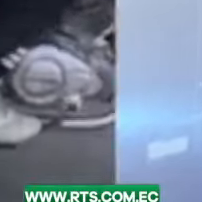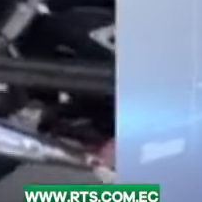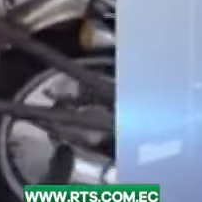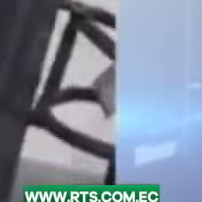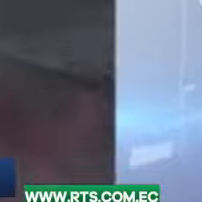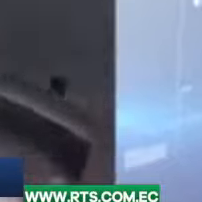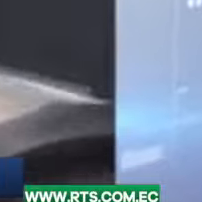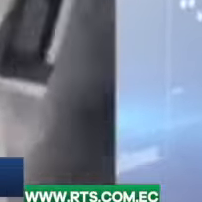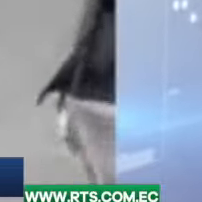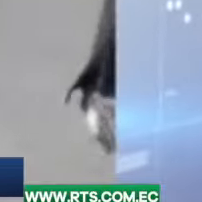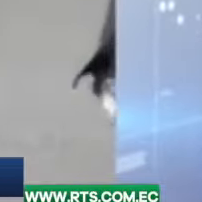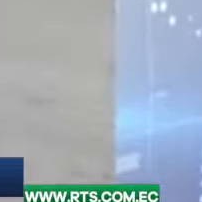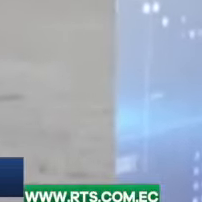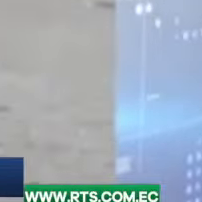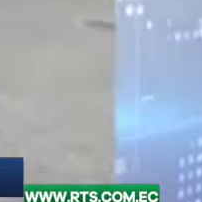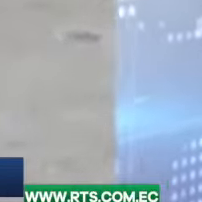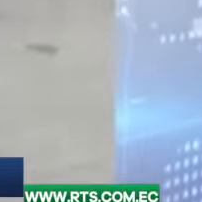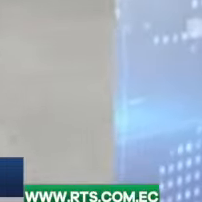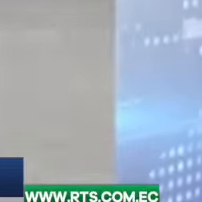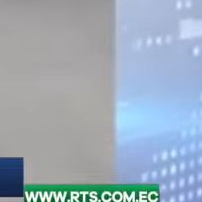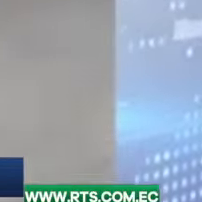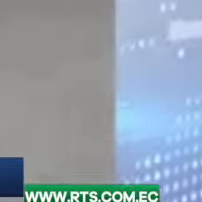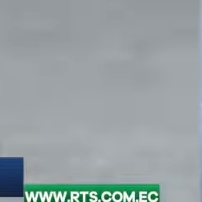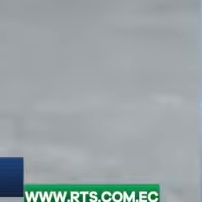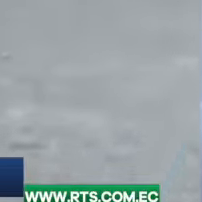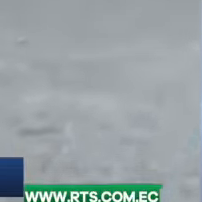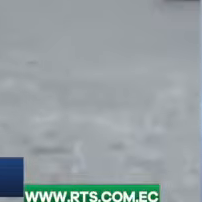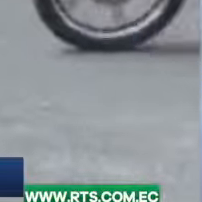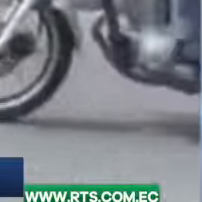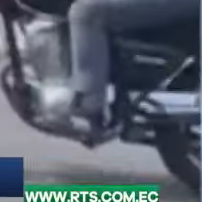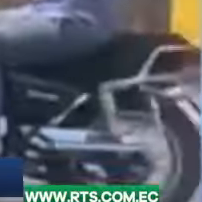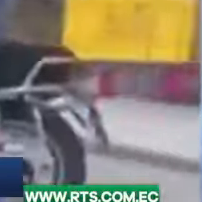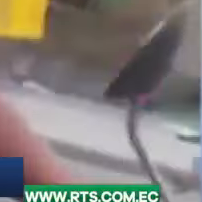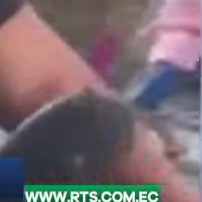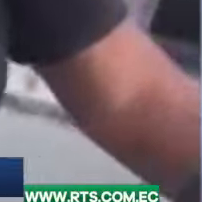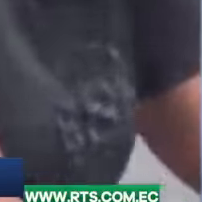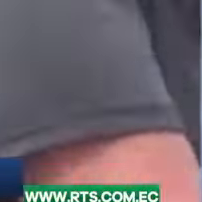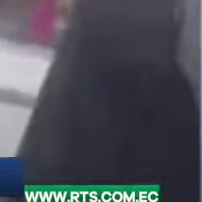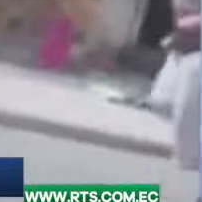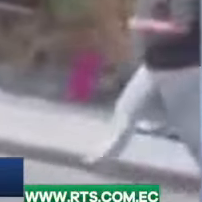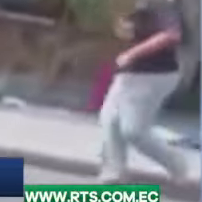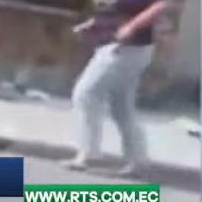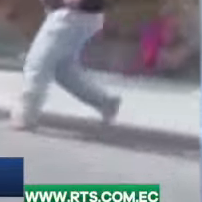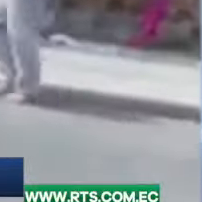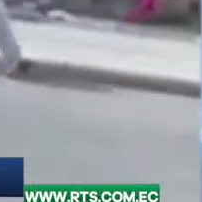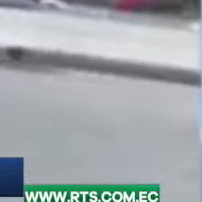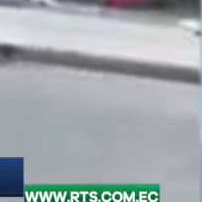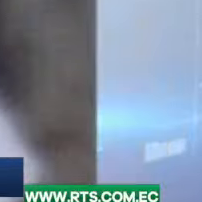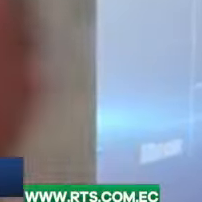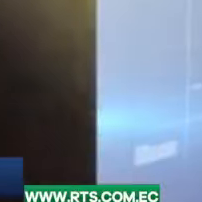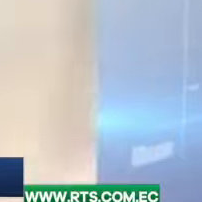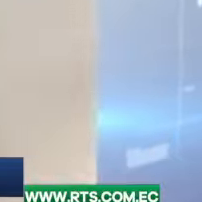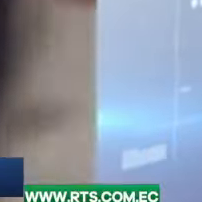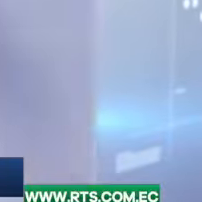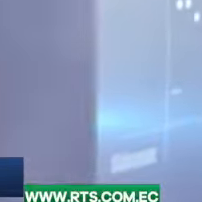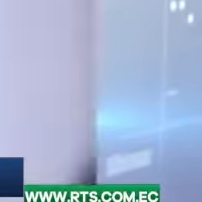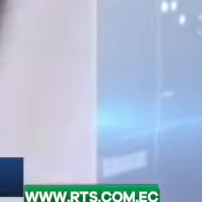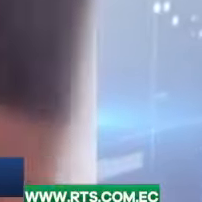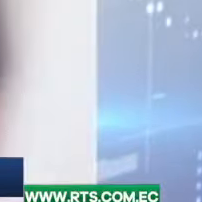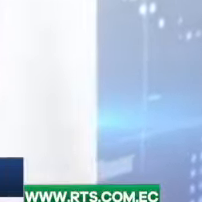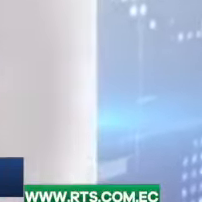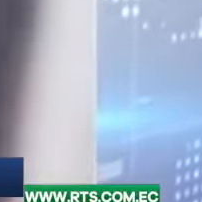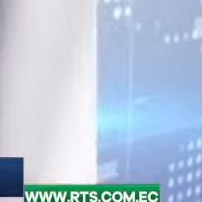Adolescente fue asesinado y dos niños resultaron heridos en un ataque armado en el Guasmo Sur, en Guayaquil. Los sicarios ingresaron a la